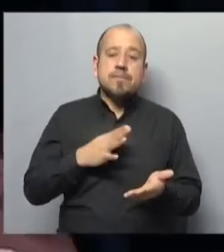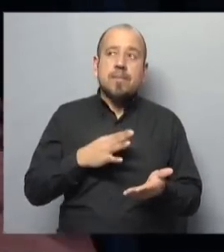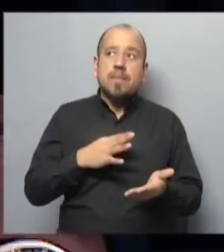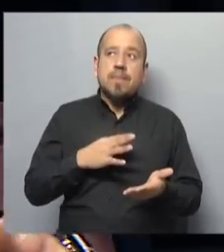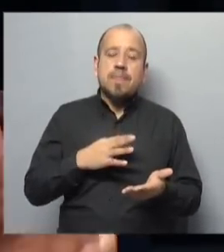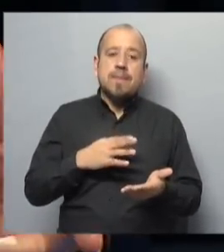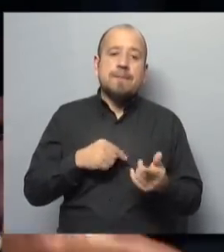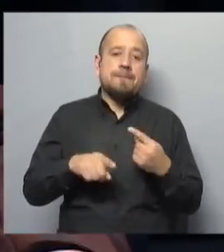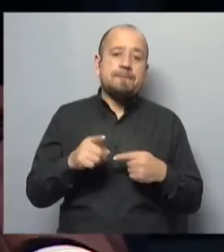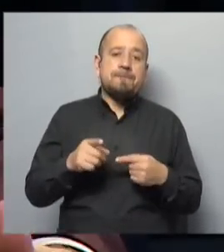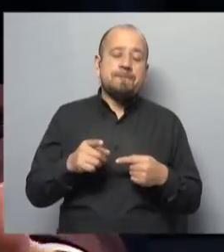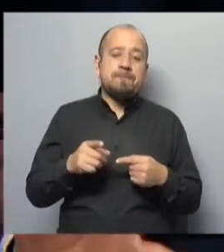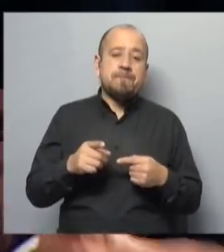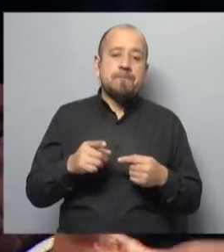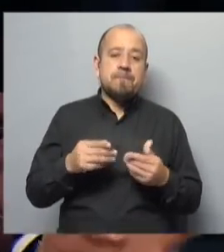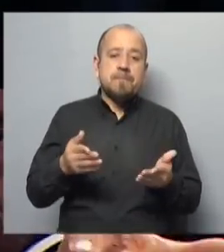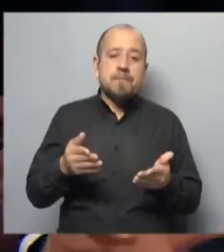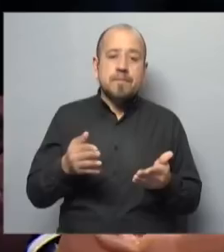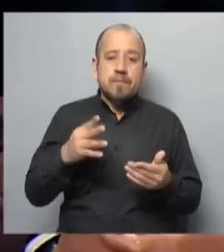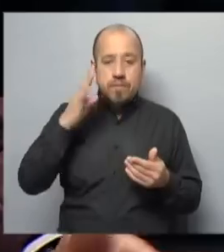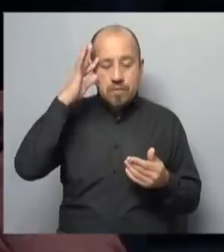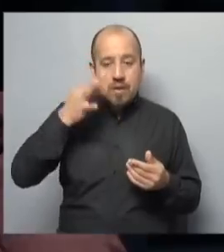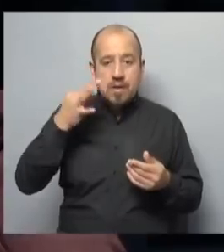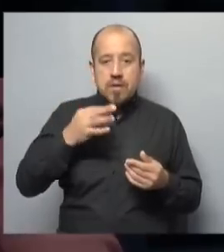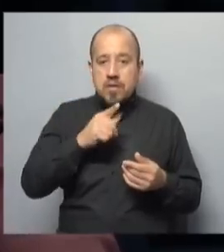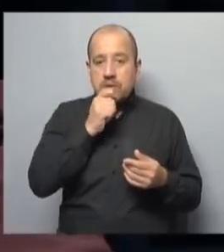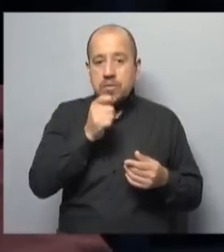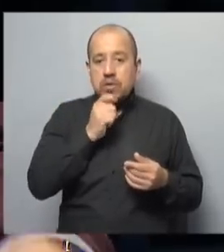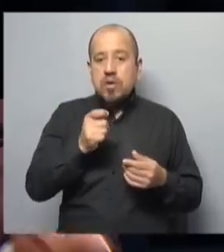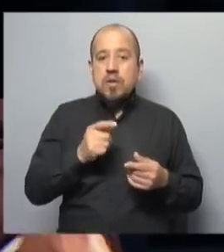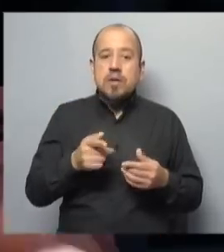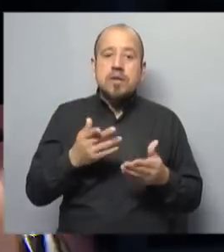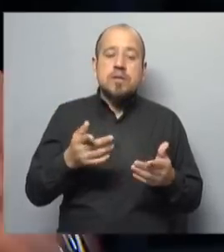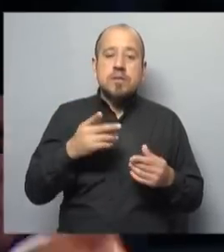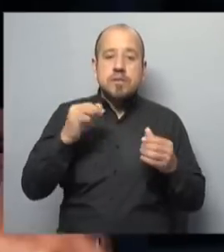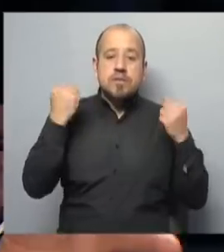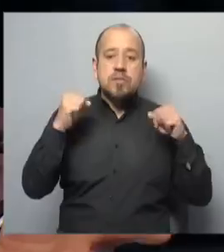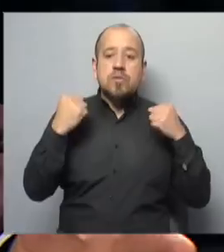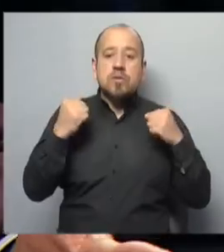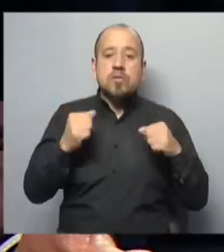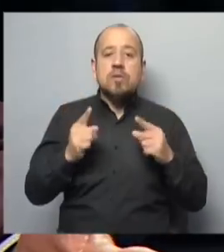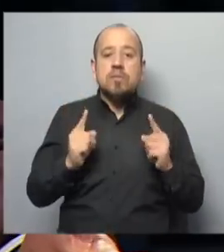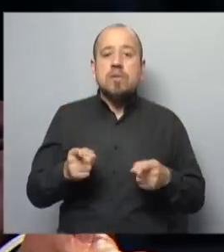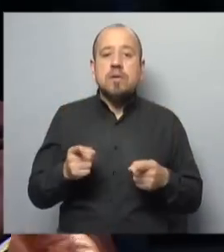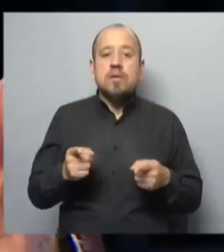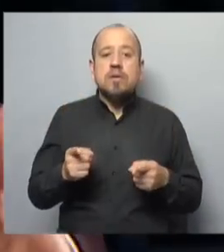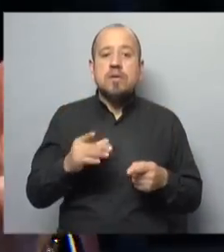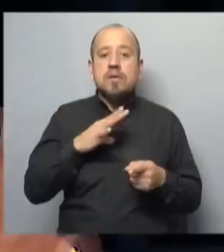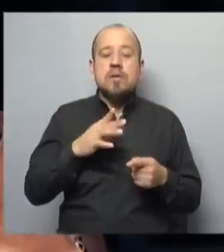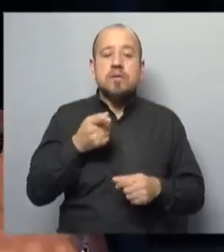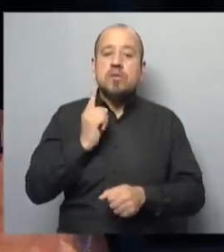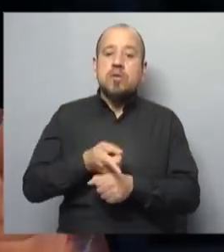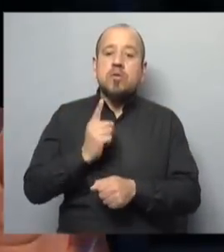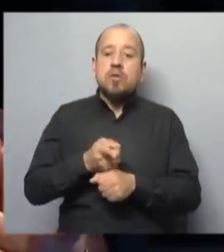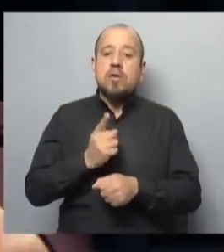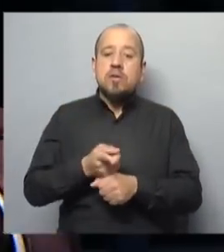otro encuentro y es que en realidad los periodistas deportivos también tienen la obligación